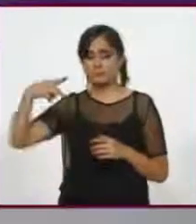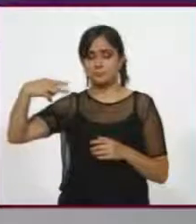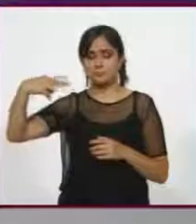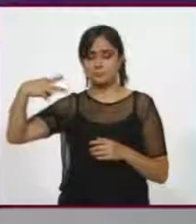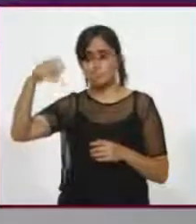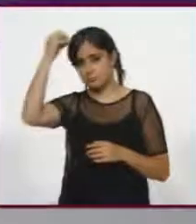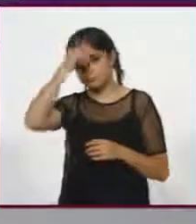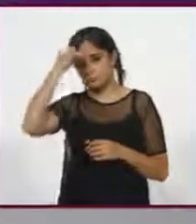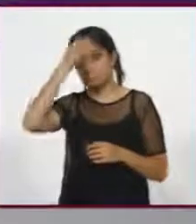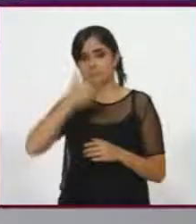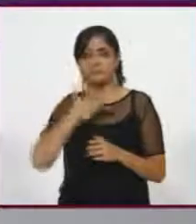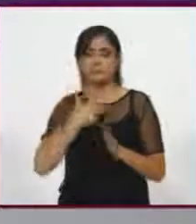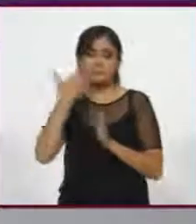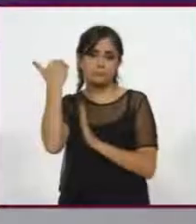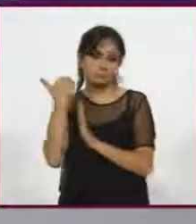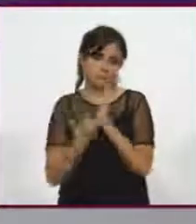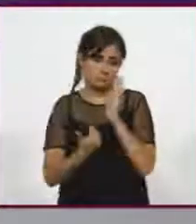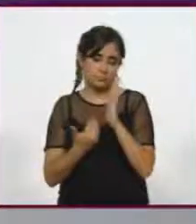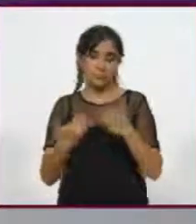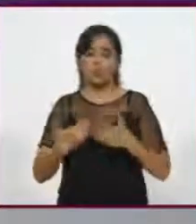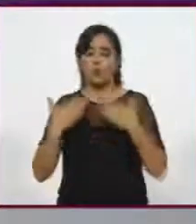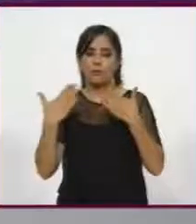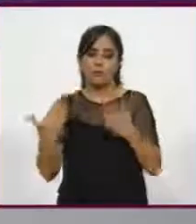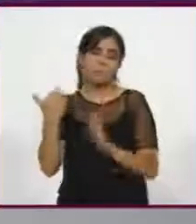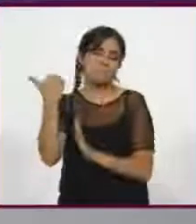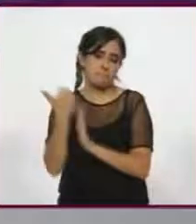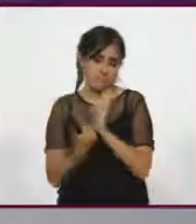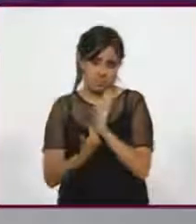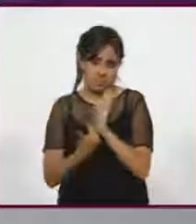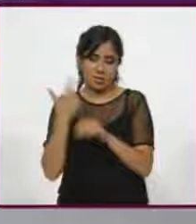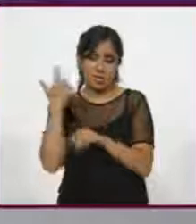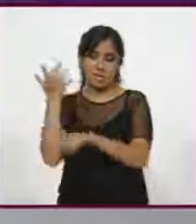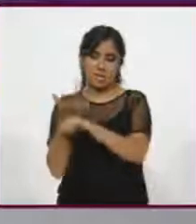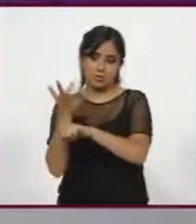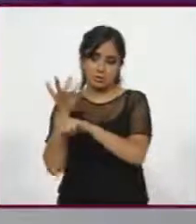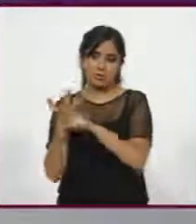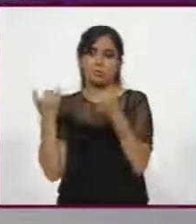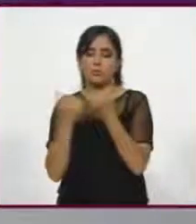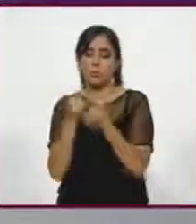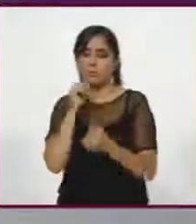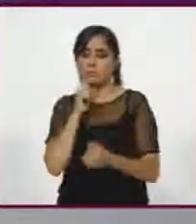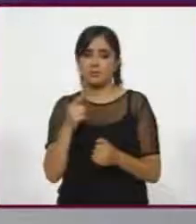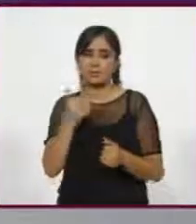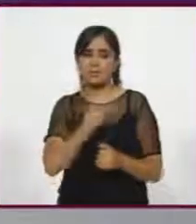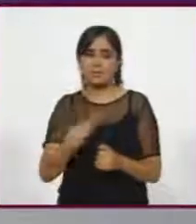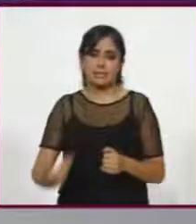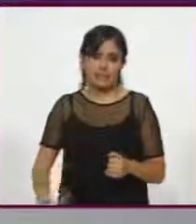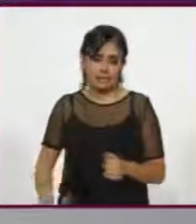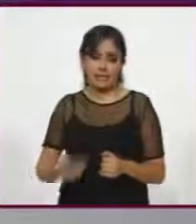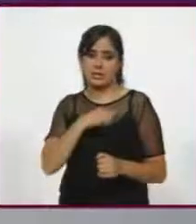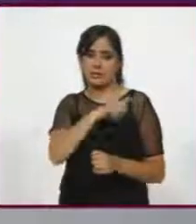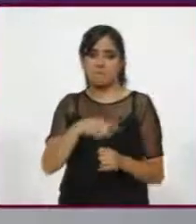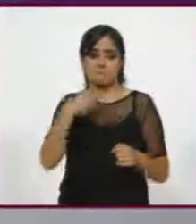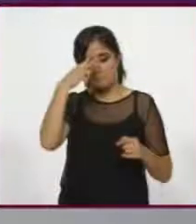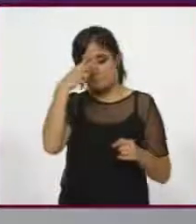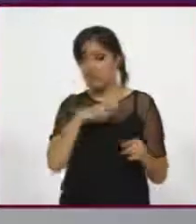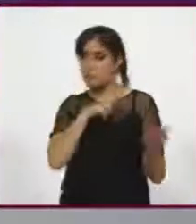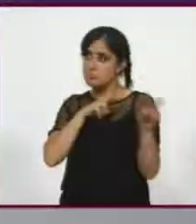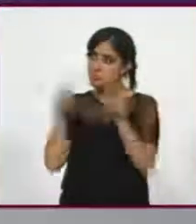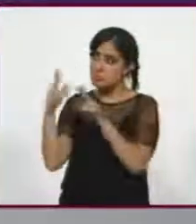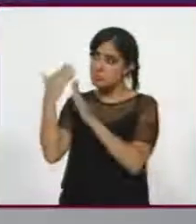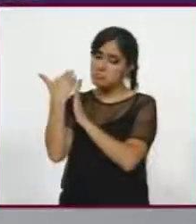opiniones han caído, o los niveles de confianza han caído tanto en los estadounidenses como en el presidente. Digamos, aquí